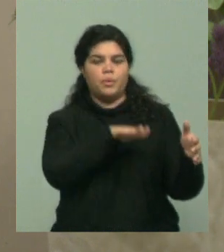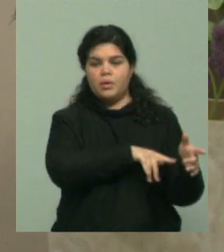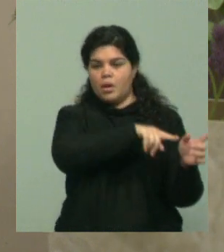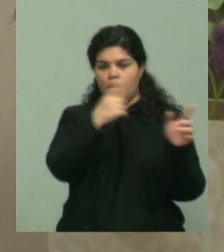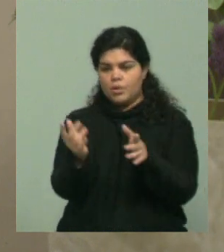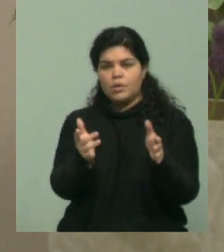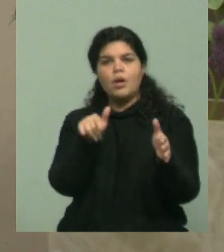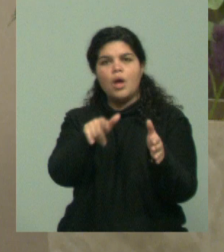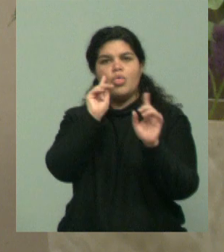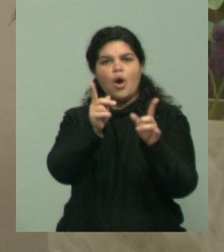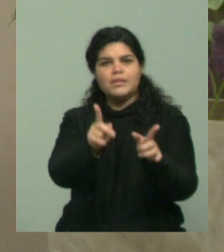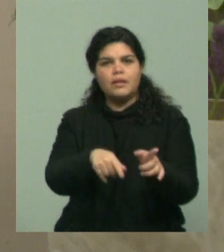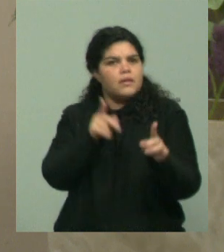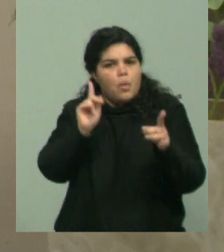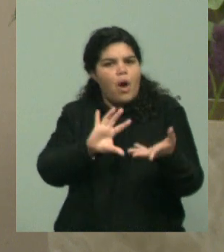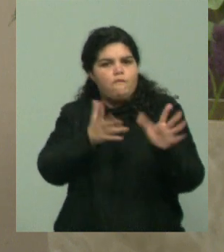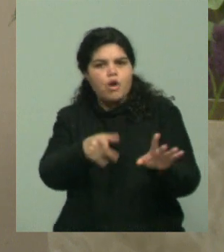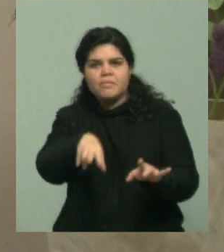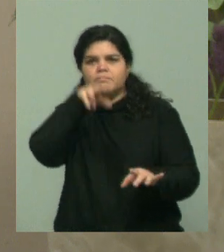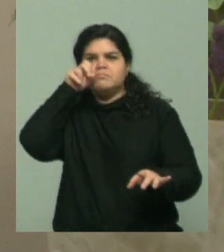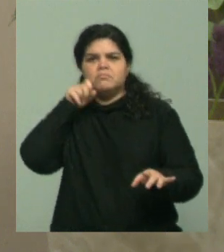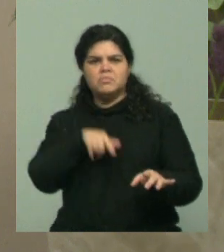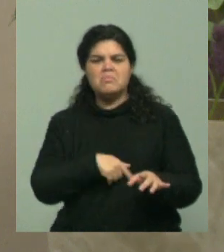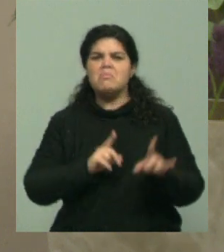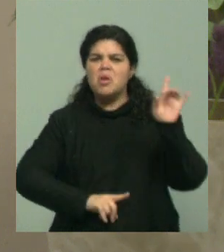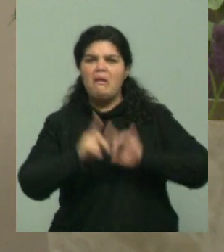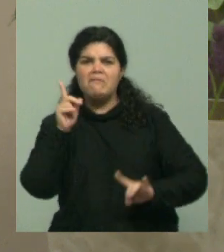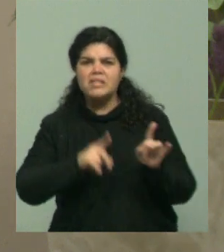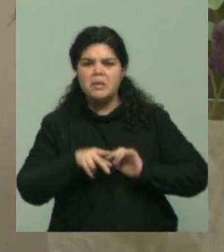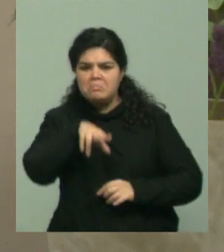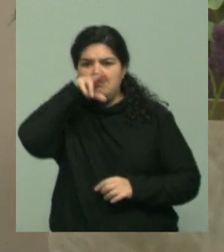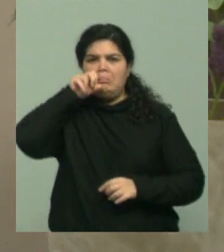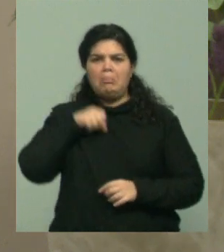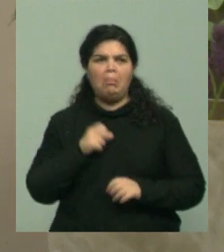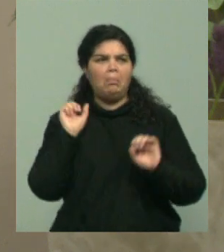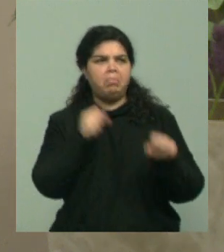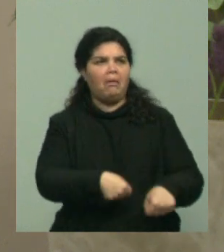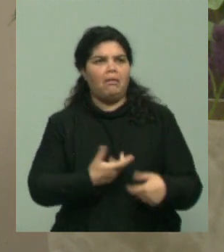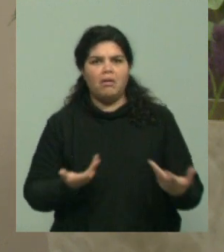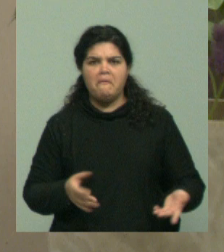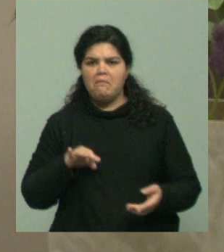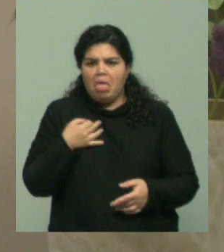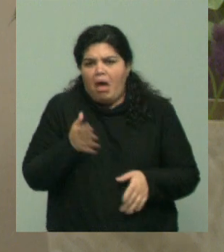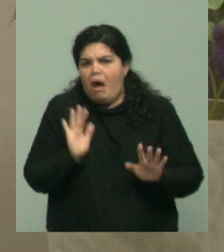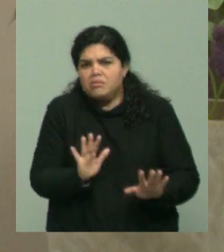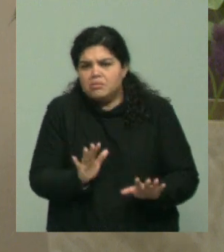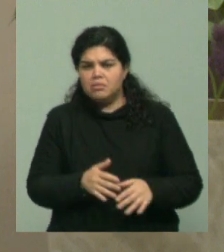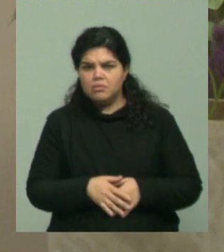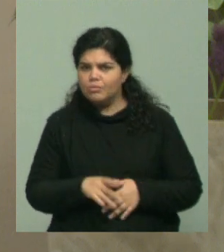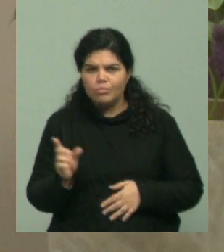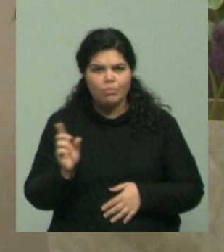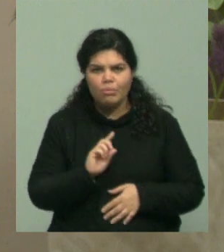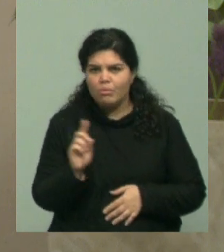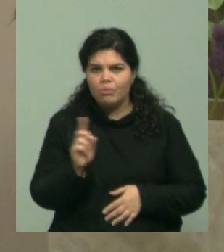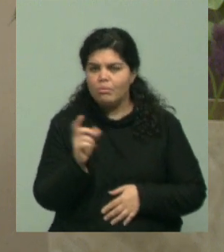da la importancia a la respiración que realmente tiene, ¿no? Eso que decís vos, que puede ser hasta mágico, que cuando estamos muy arriba y con